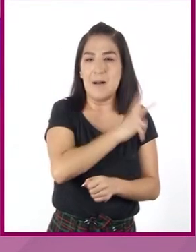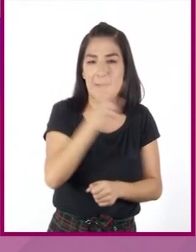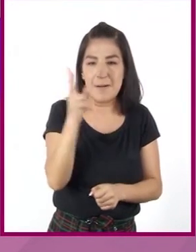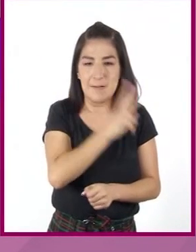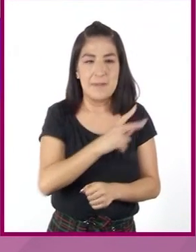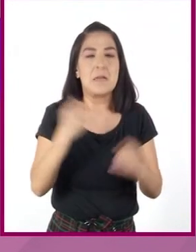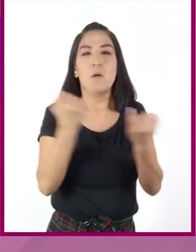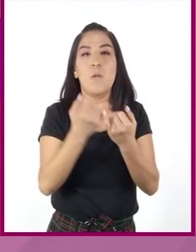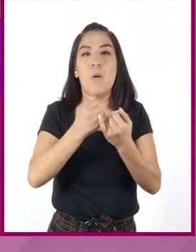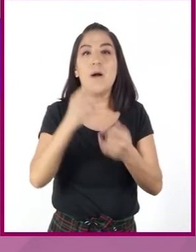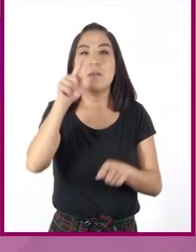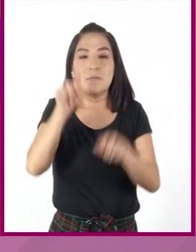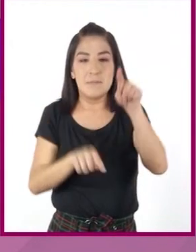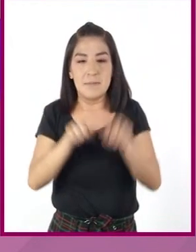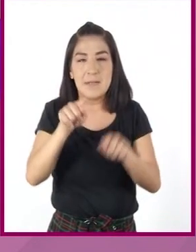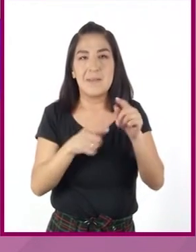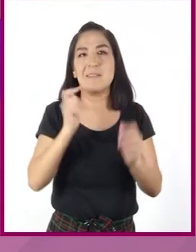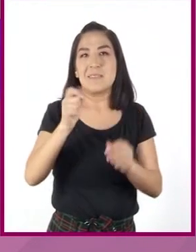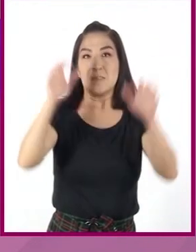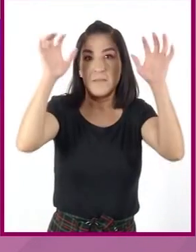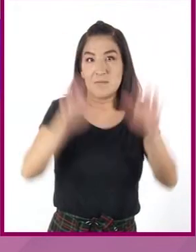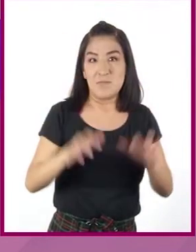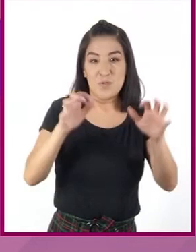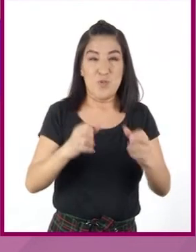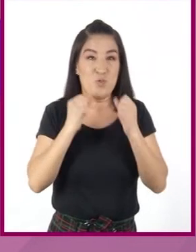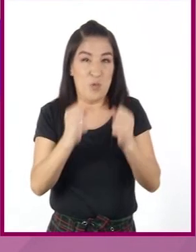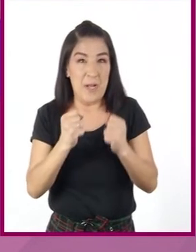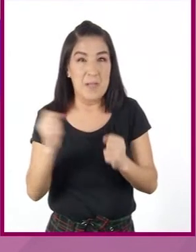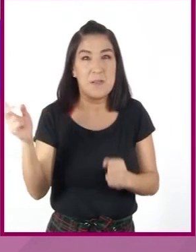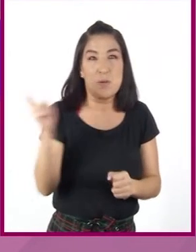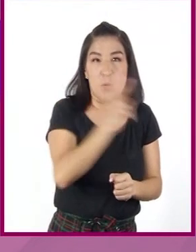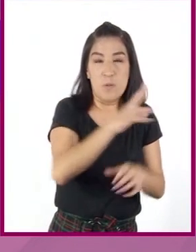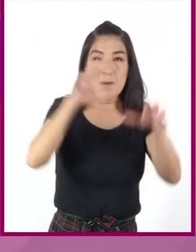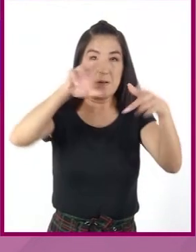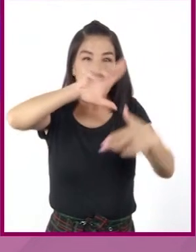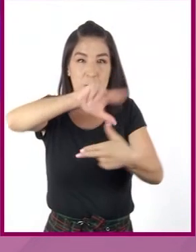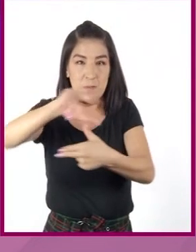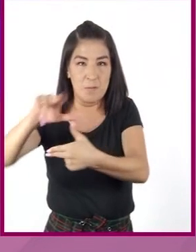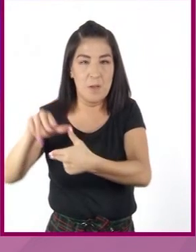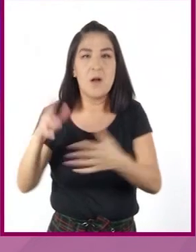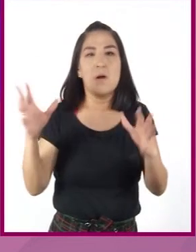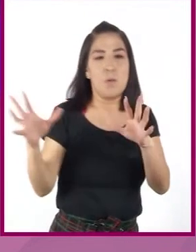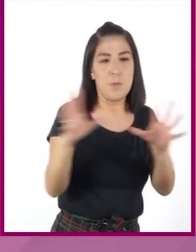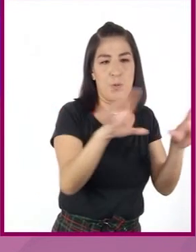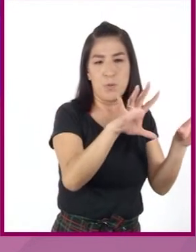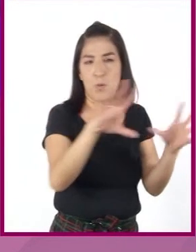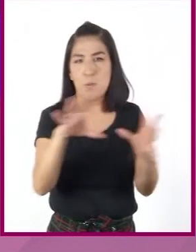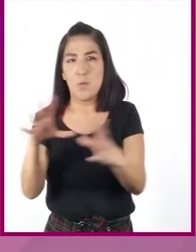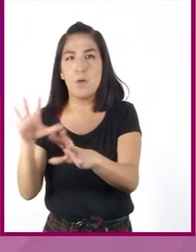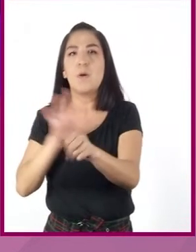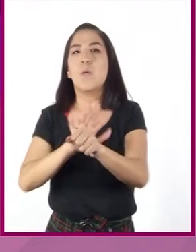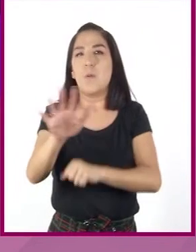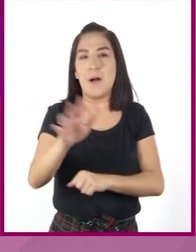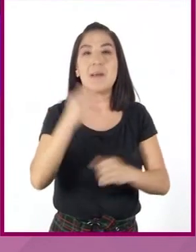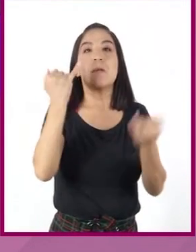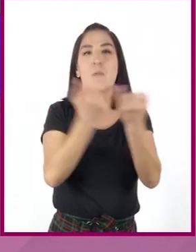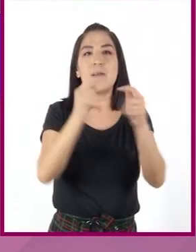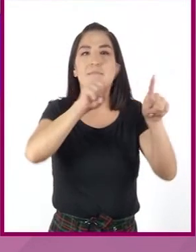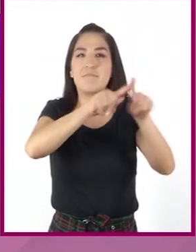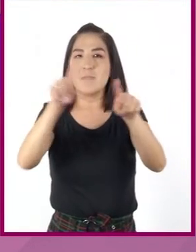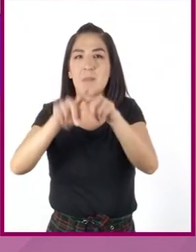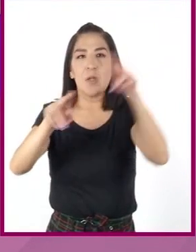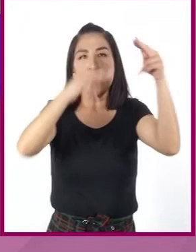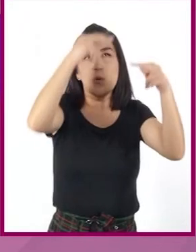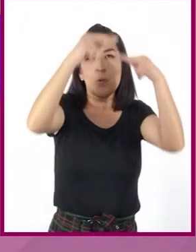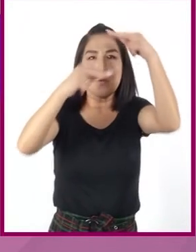y el tipo de precipitación, la fuerza y la dirección del viento, así como los tipos de nubes, son